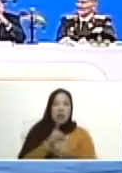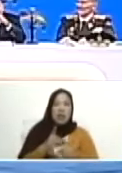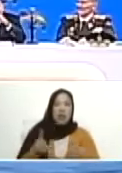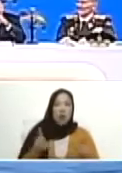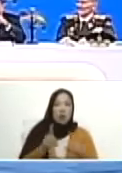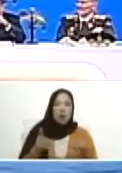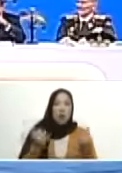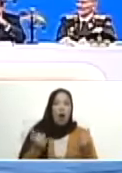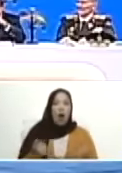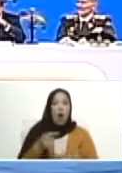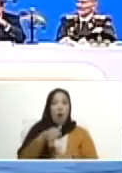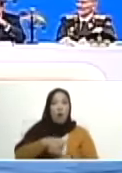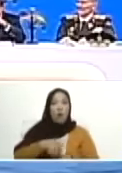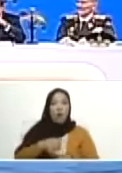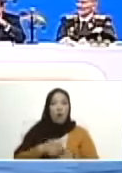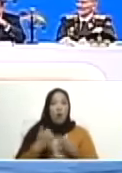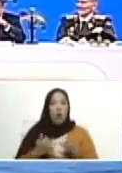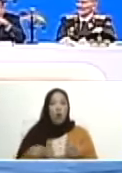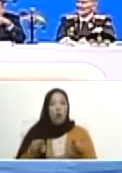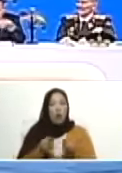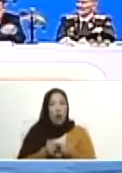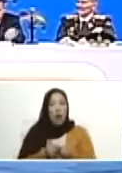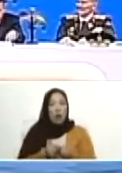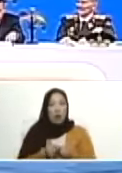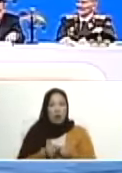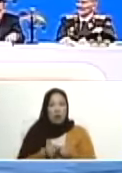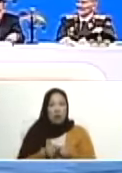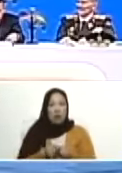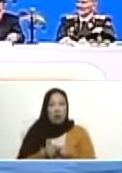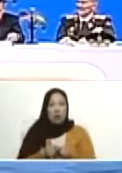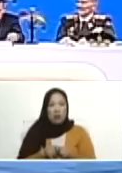Es precisamente, coincide